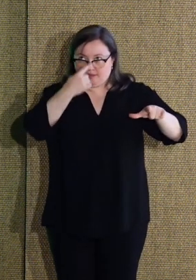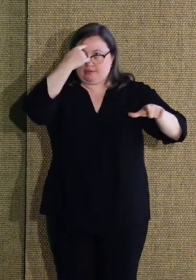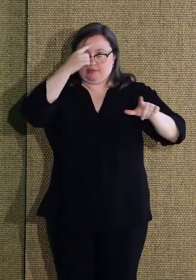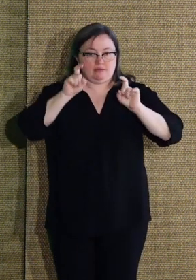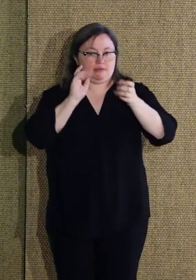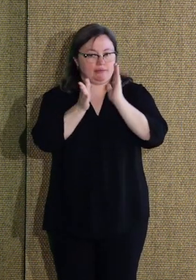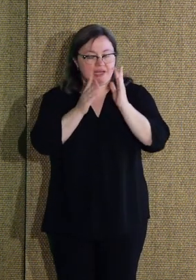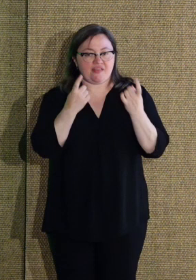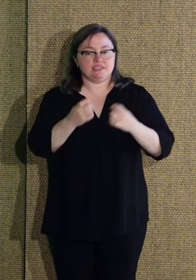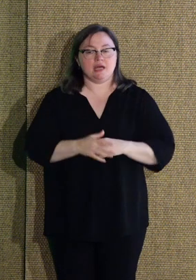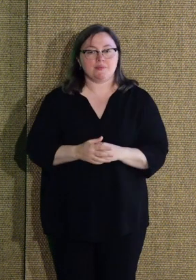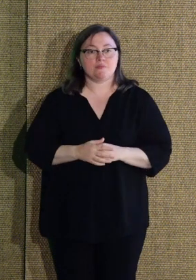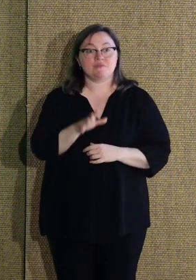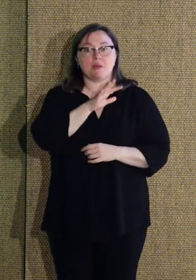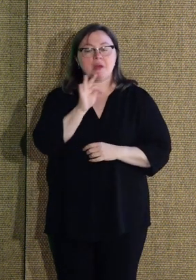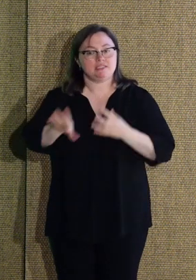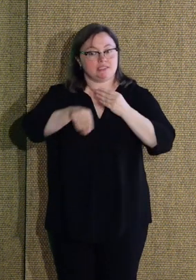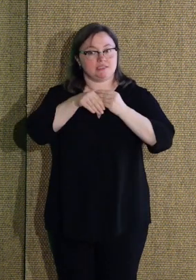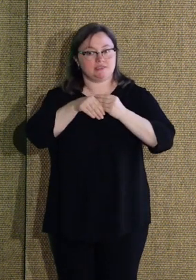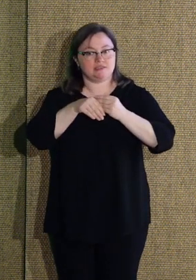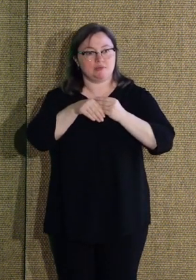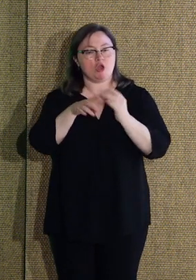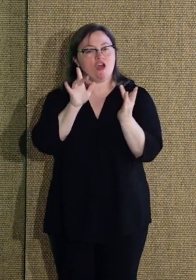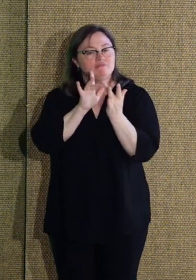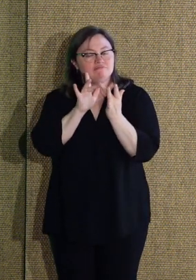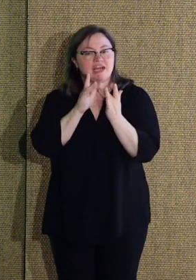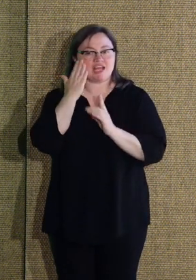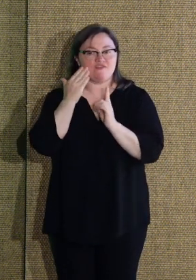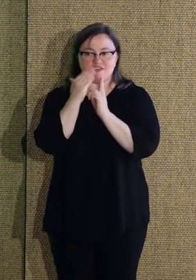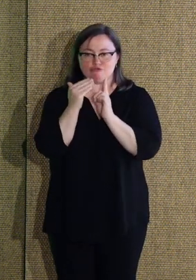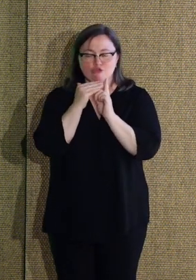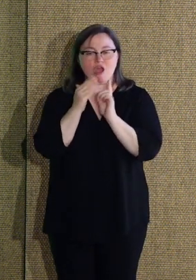además podemos añadirle como cercanía y afecto,